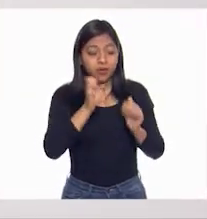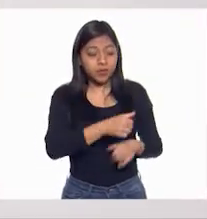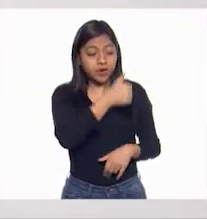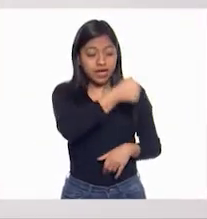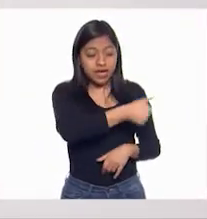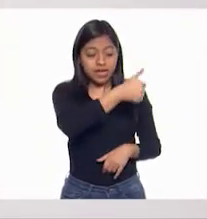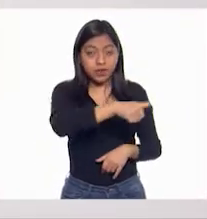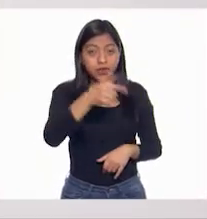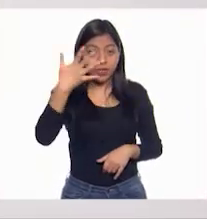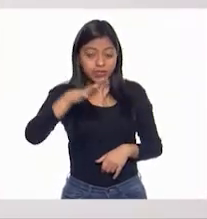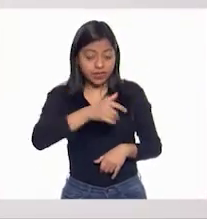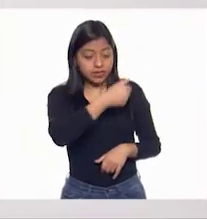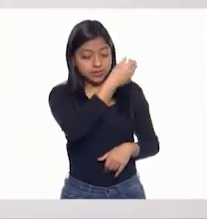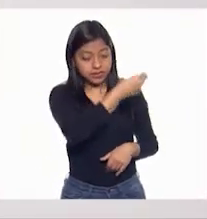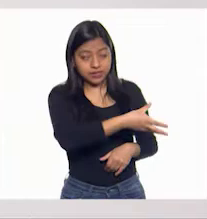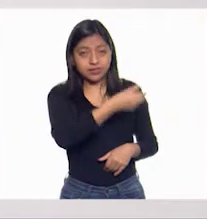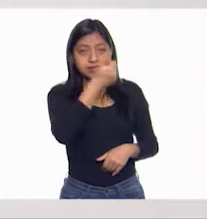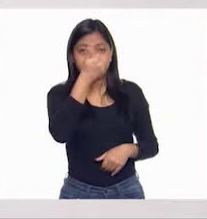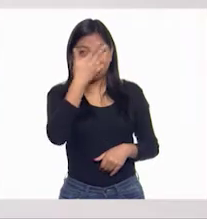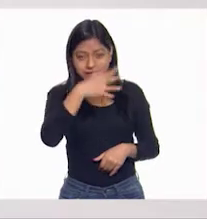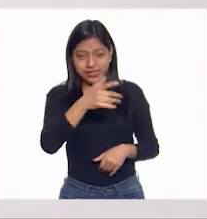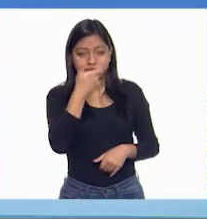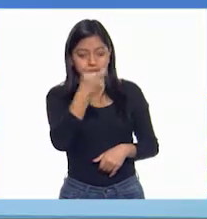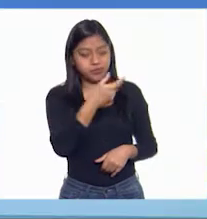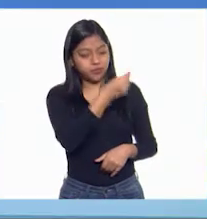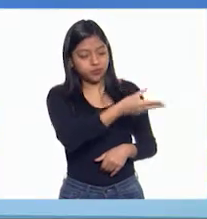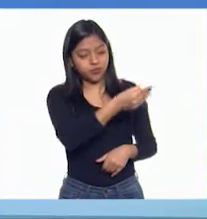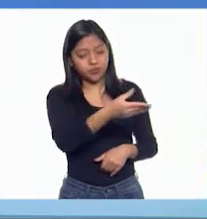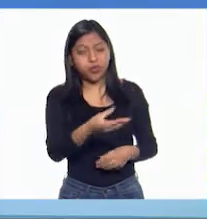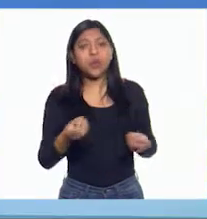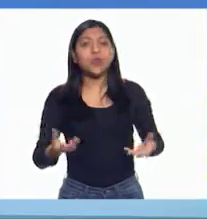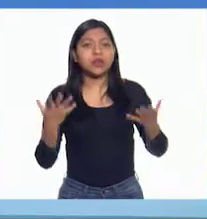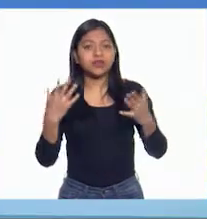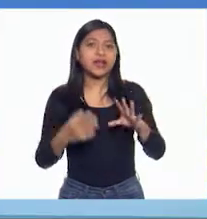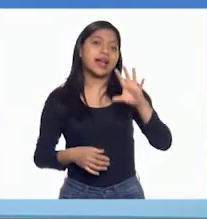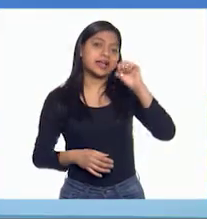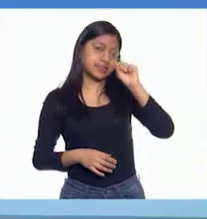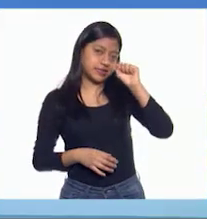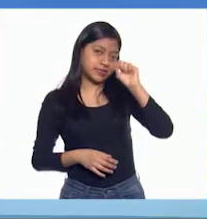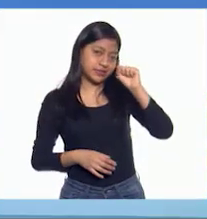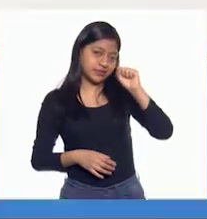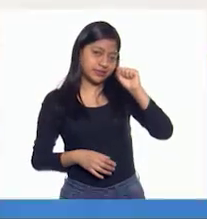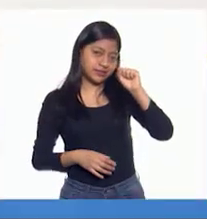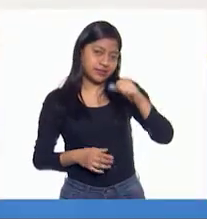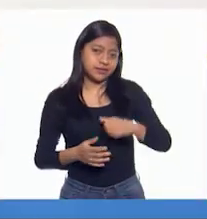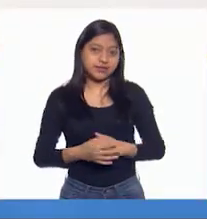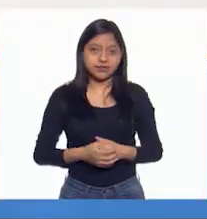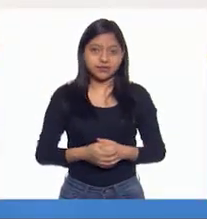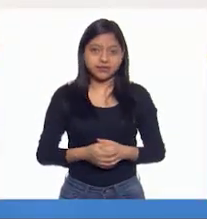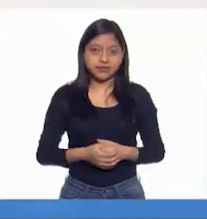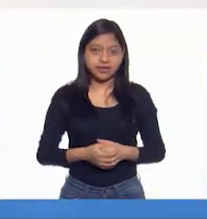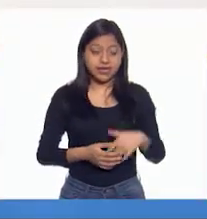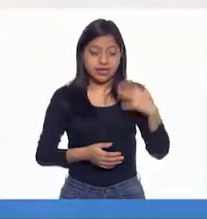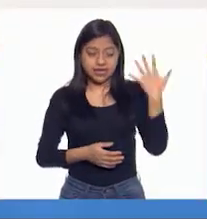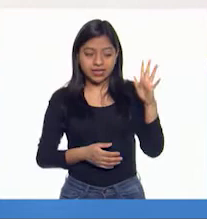pesos, ¿cuánto sería? 60 pesos. Y si sacamos el doble de